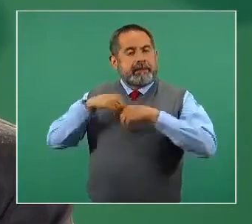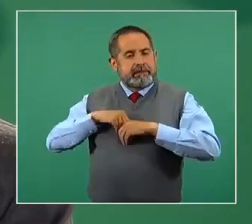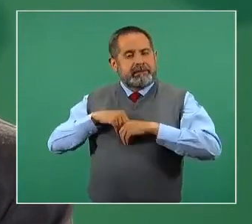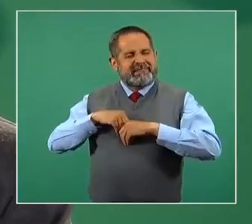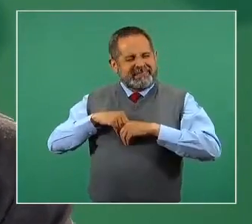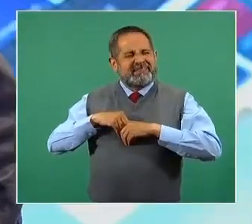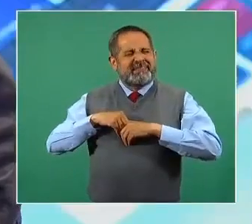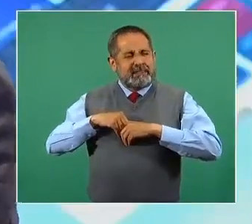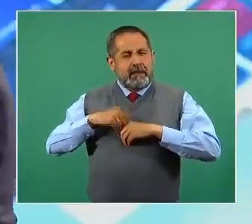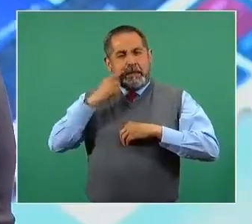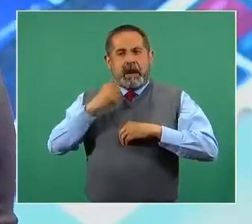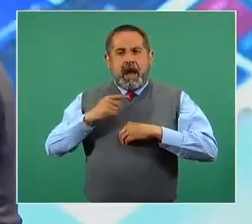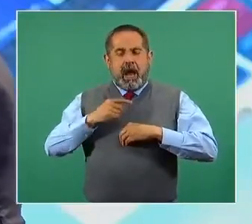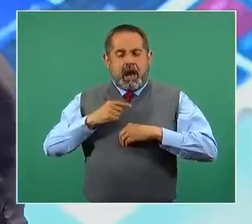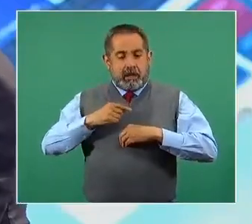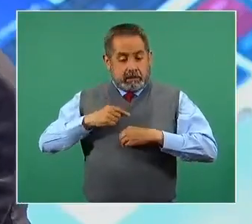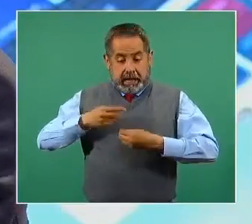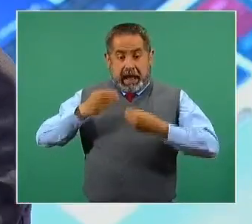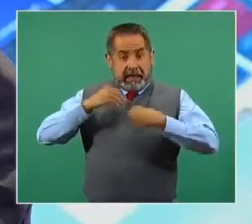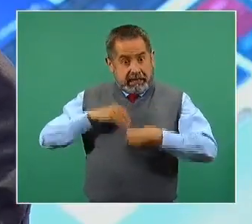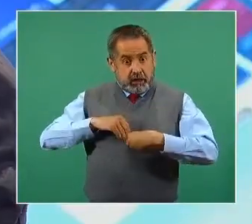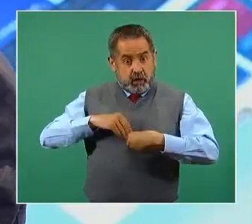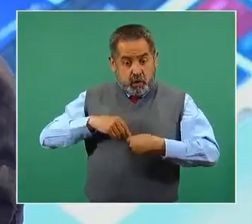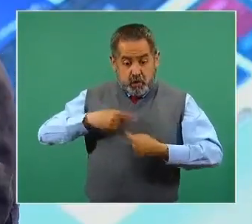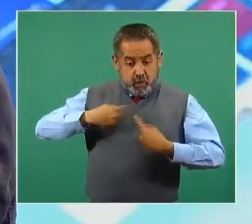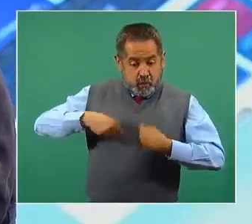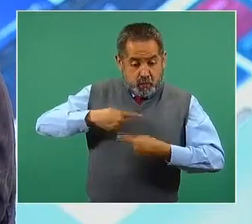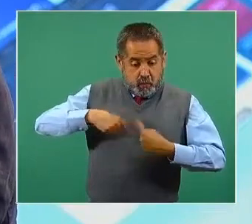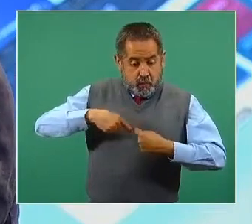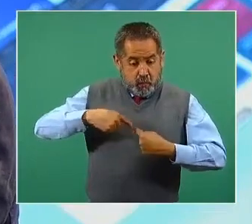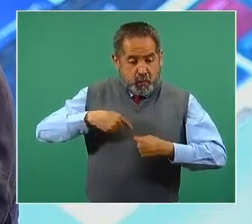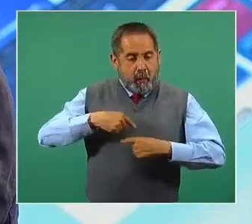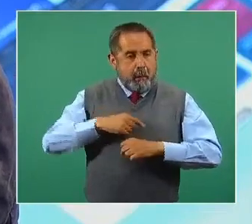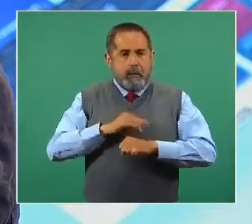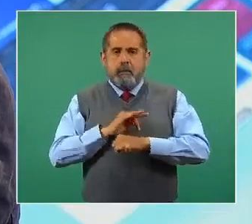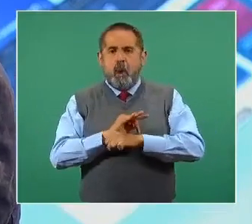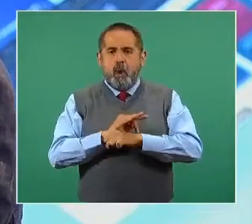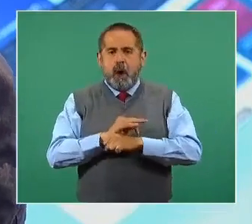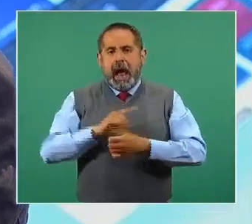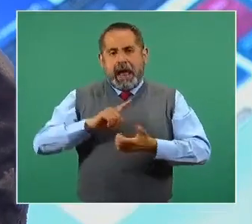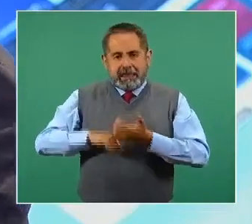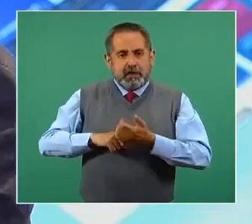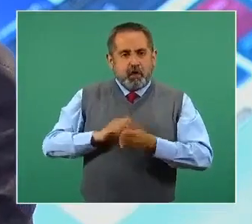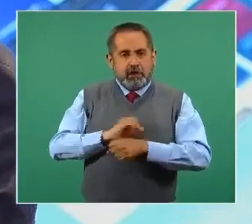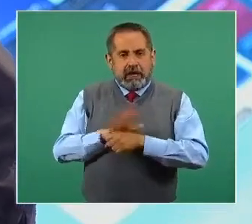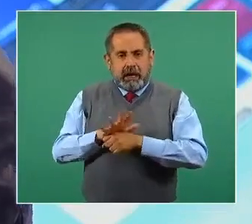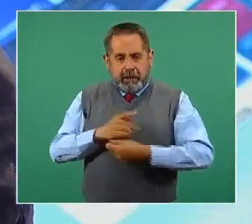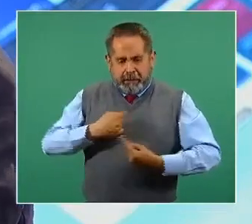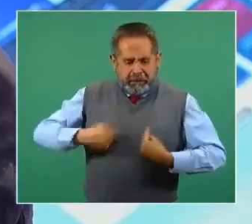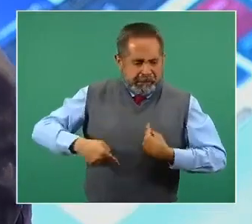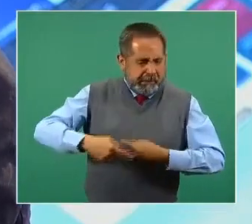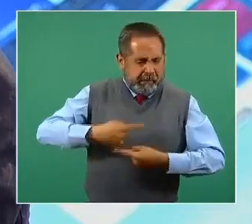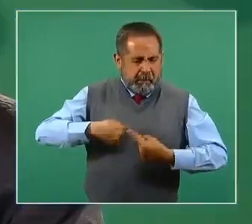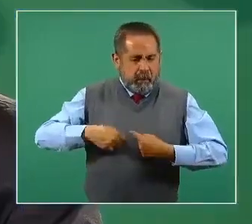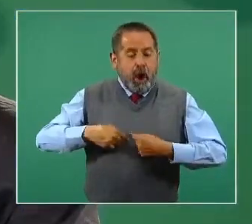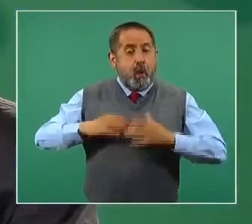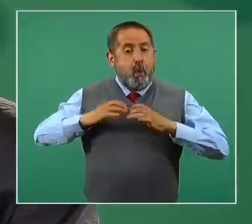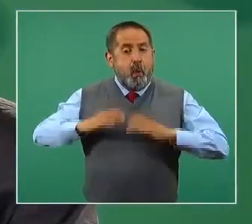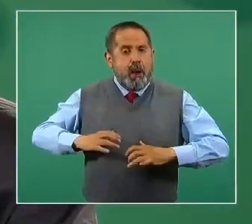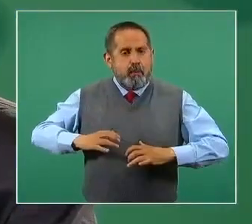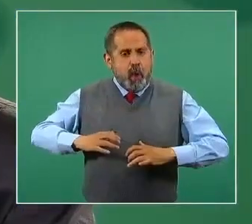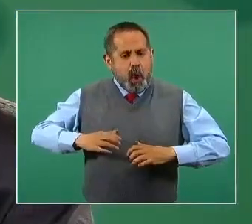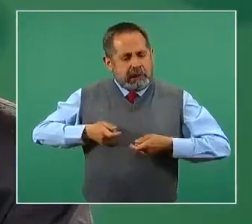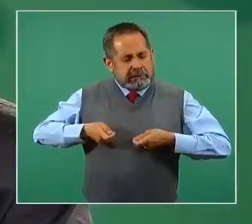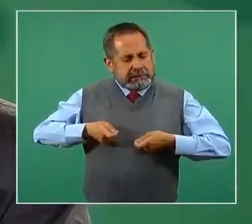ese virus transporte a la proteína del virus SARS-CoV-2 y provoque que el cuerpo humano